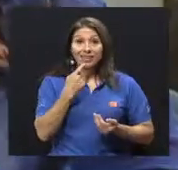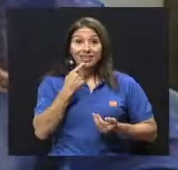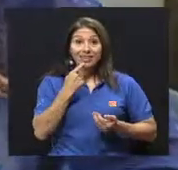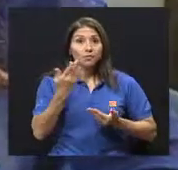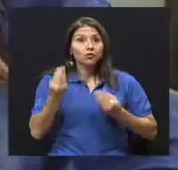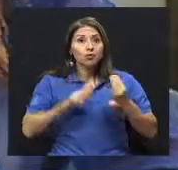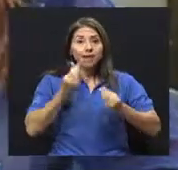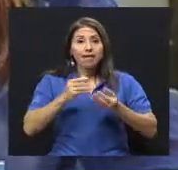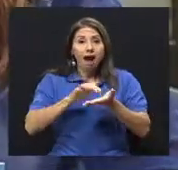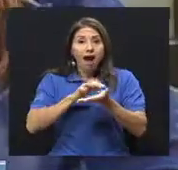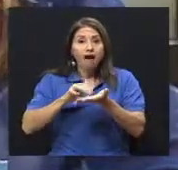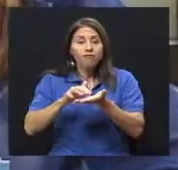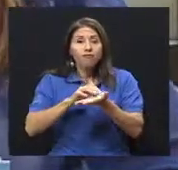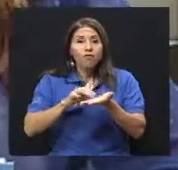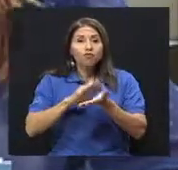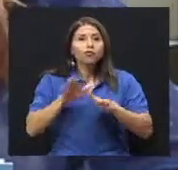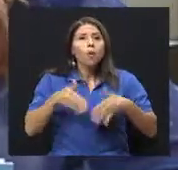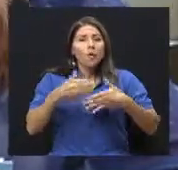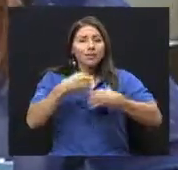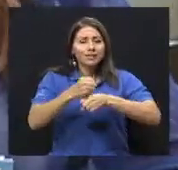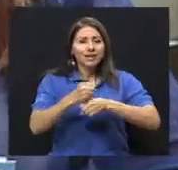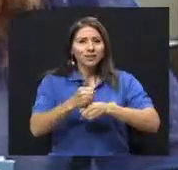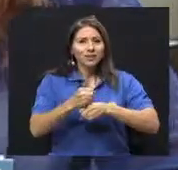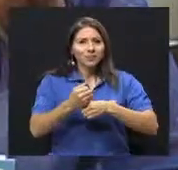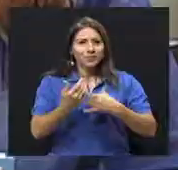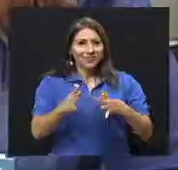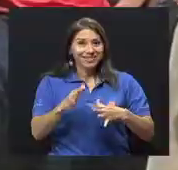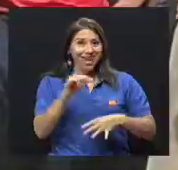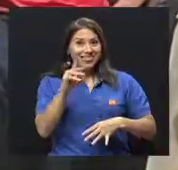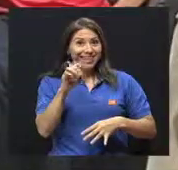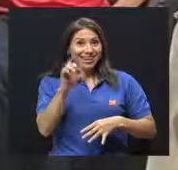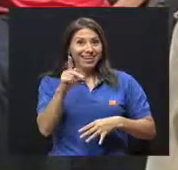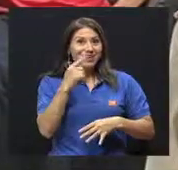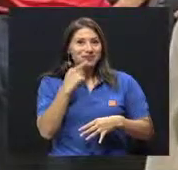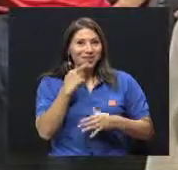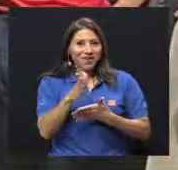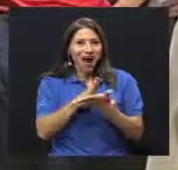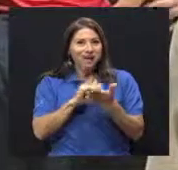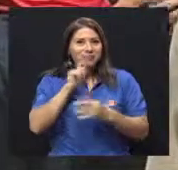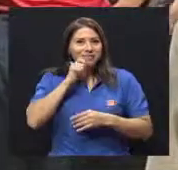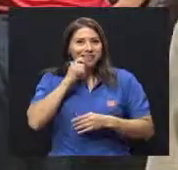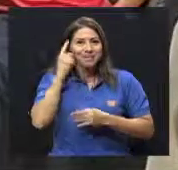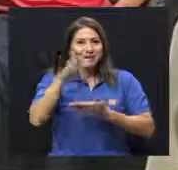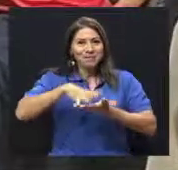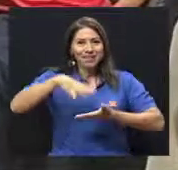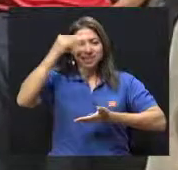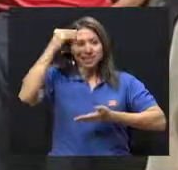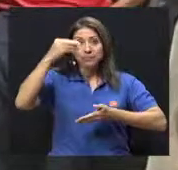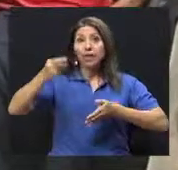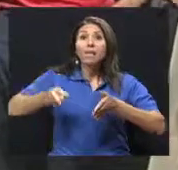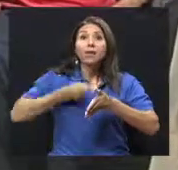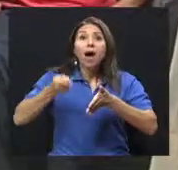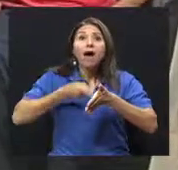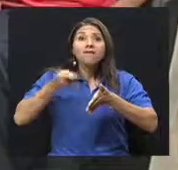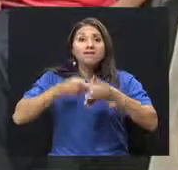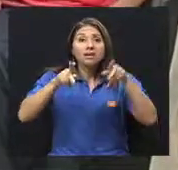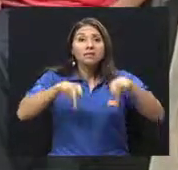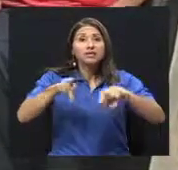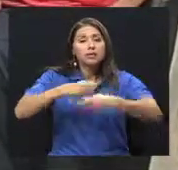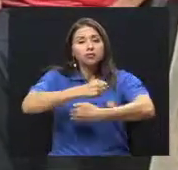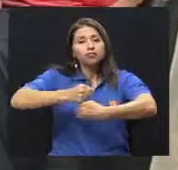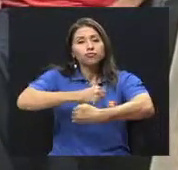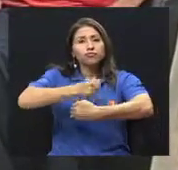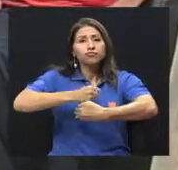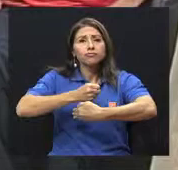cómo hacer el arroz. Derek nos tenía ahí un secreto, ¿verdad, Jimena, para aprender? Y es que también a veces hay personas que le echan mucha sal,